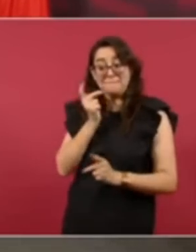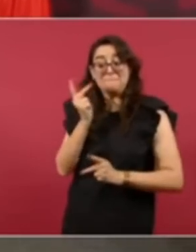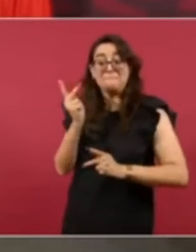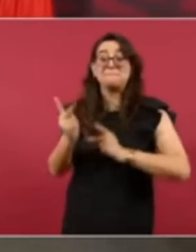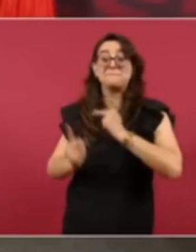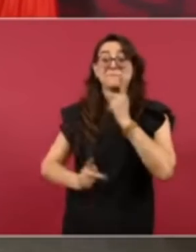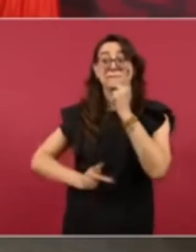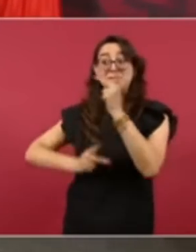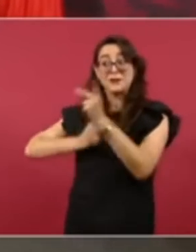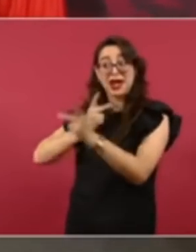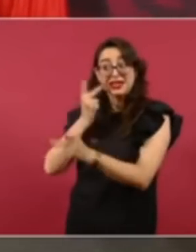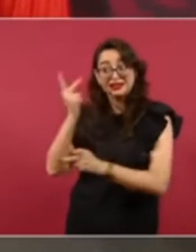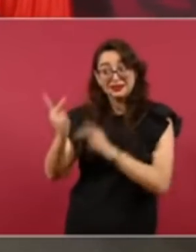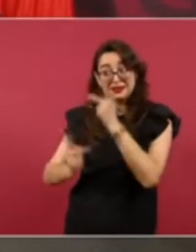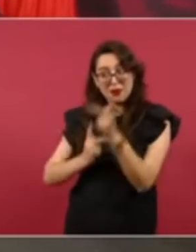política.